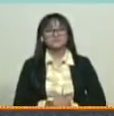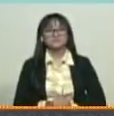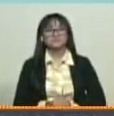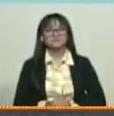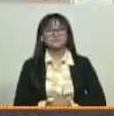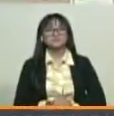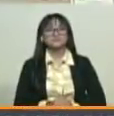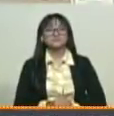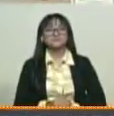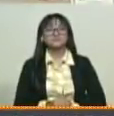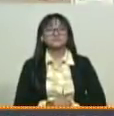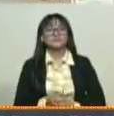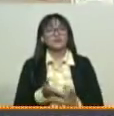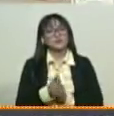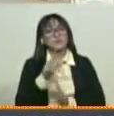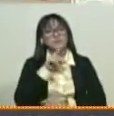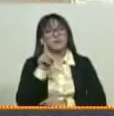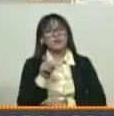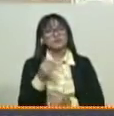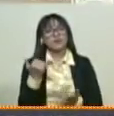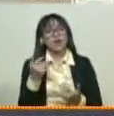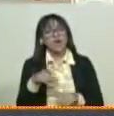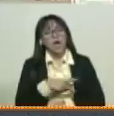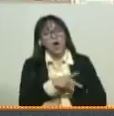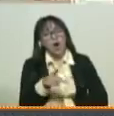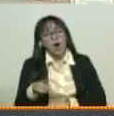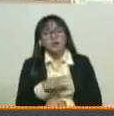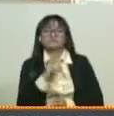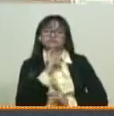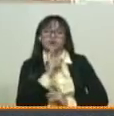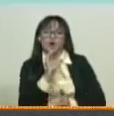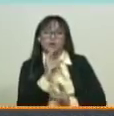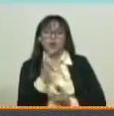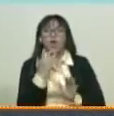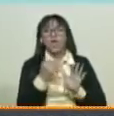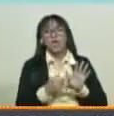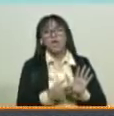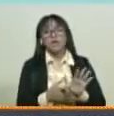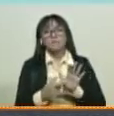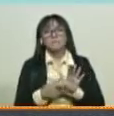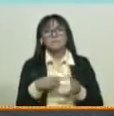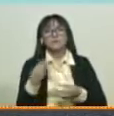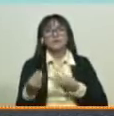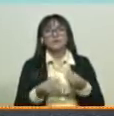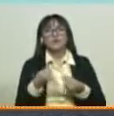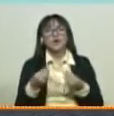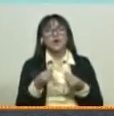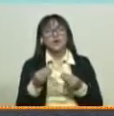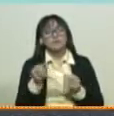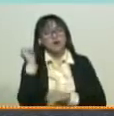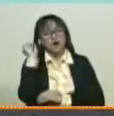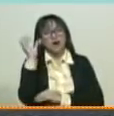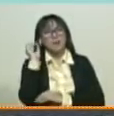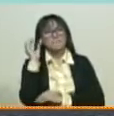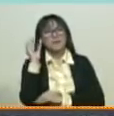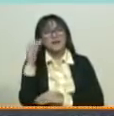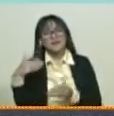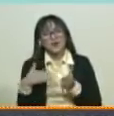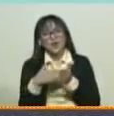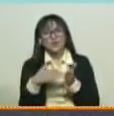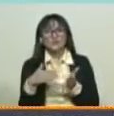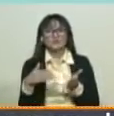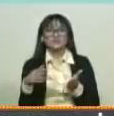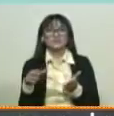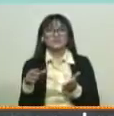Mire, sobre su pregunta, podríamos pasar horas dando ejemplos de cómo se ha instaurado una campaña brutal de las